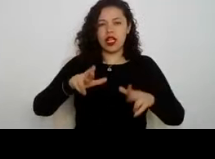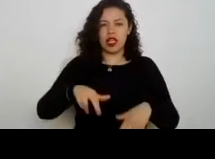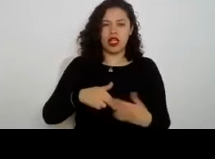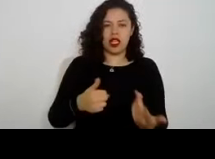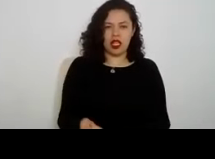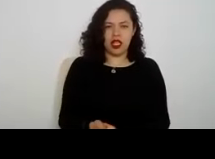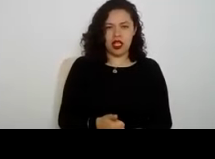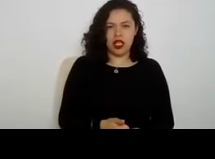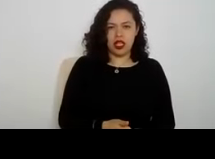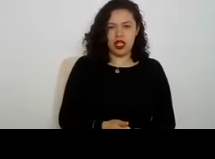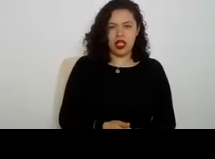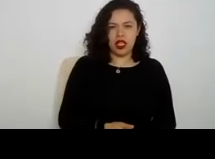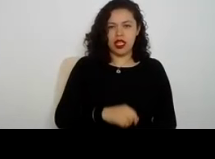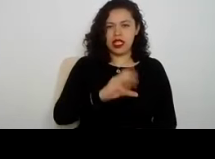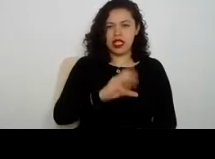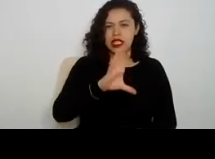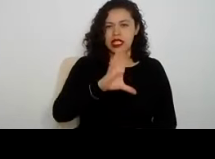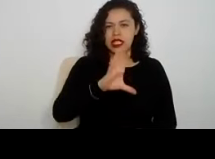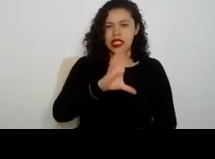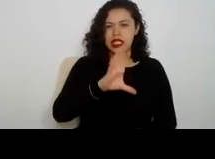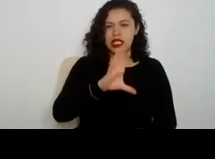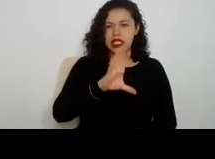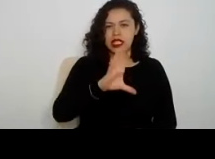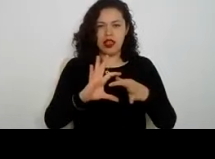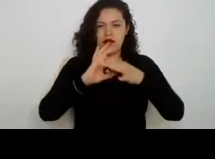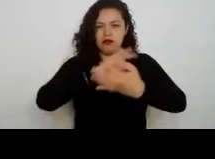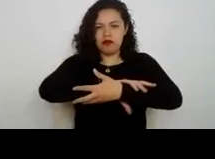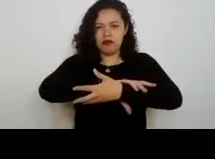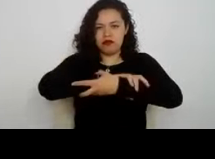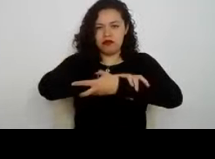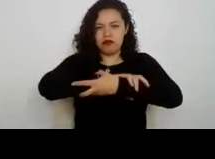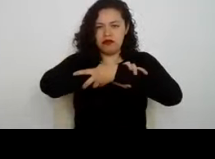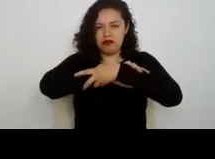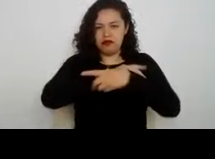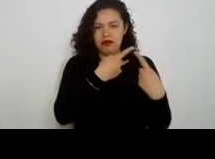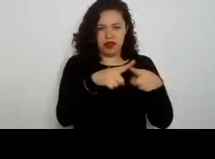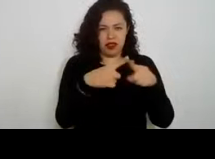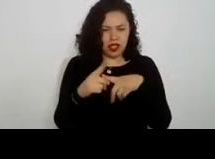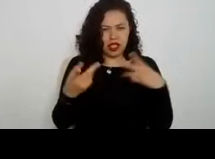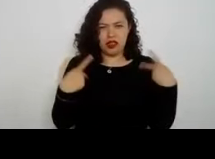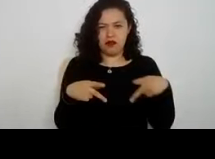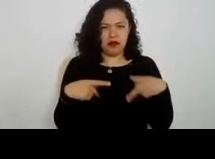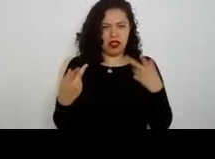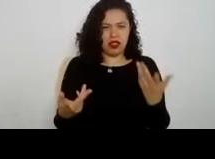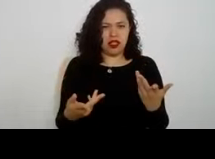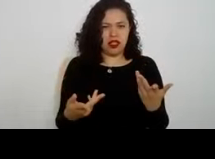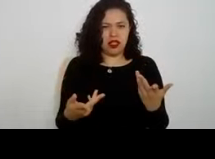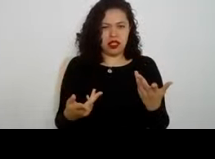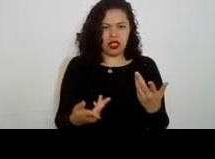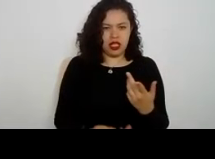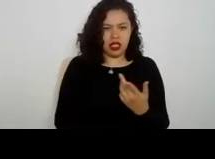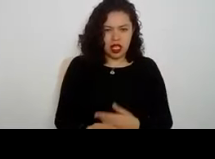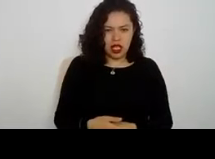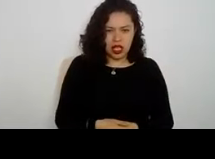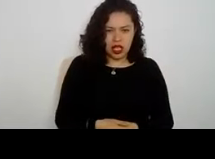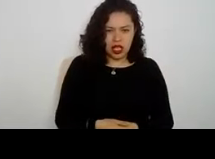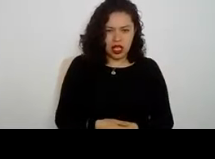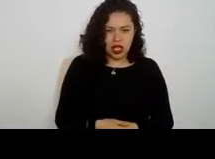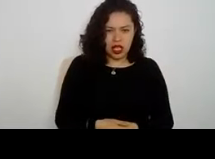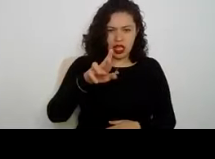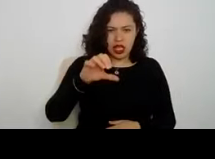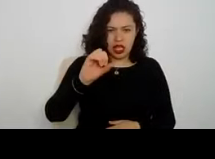Saskia, llevamos diferentes alianzas, ¿no?, con personas tal vez como Daniel Gómez de la Vega, que es un excelente conferencista, que tiene una organización que se